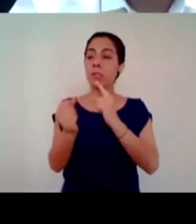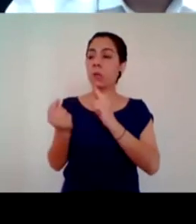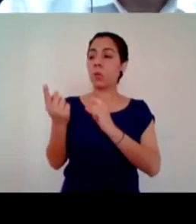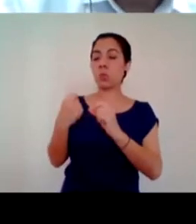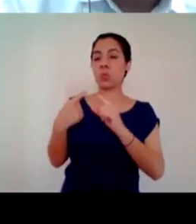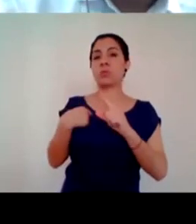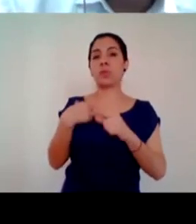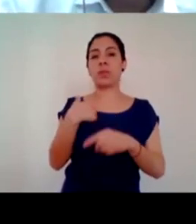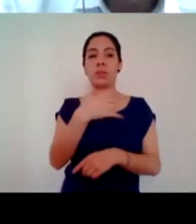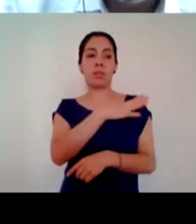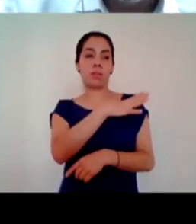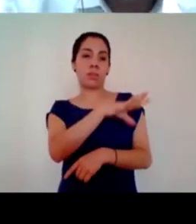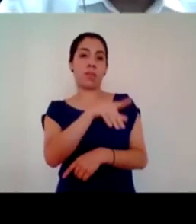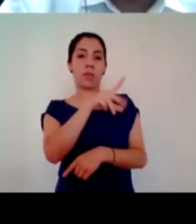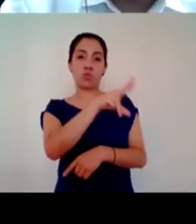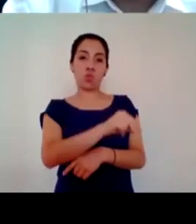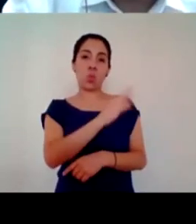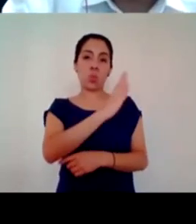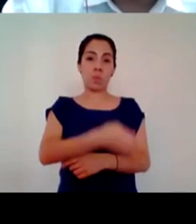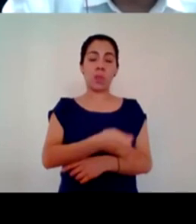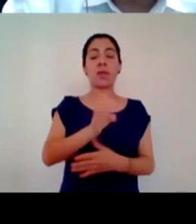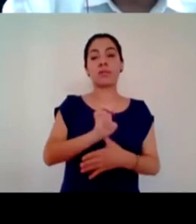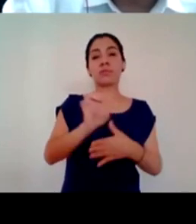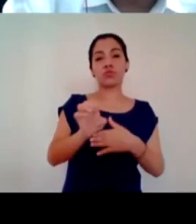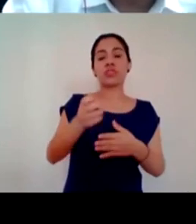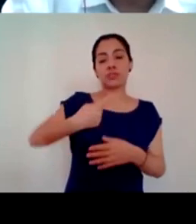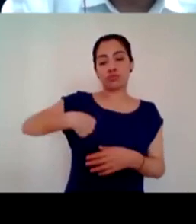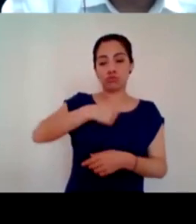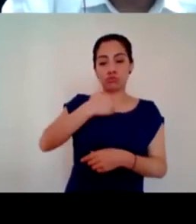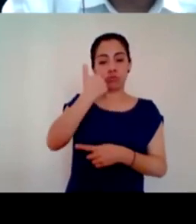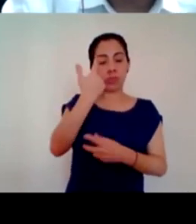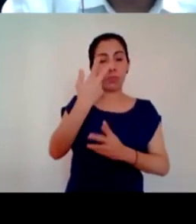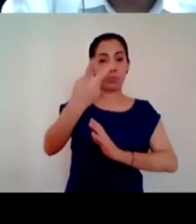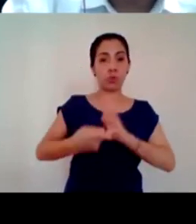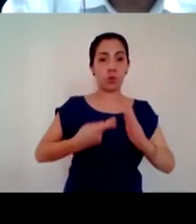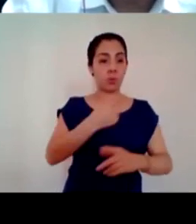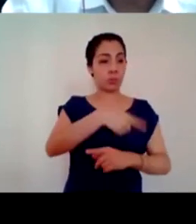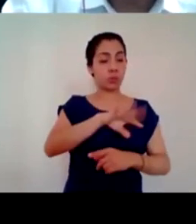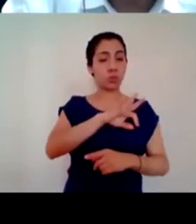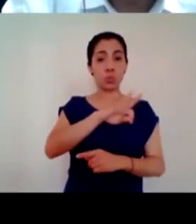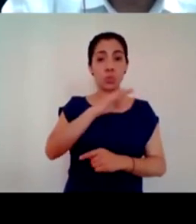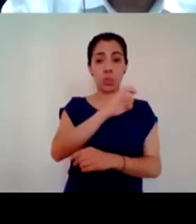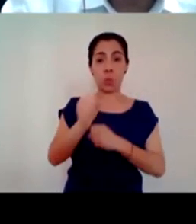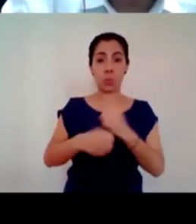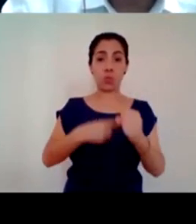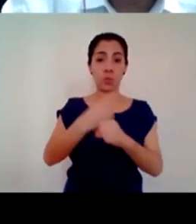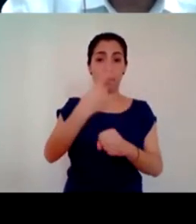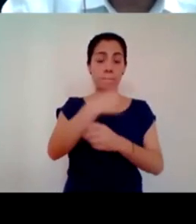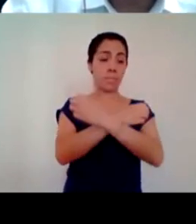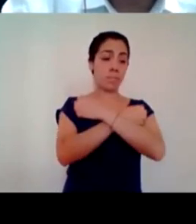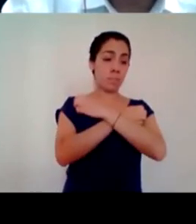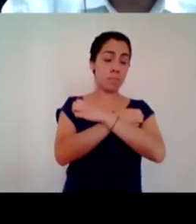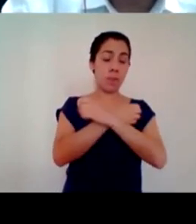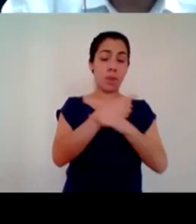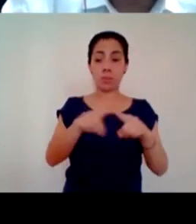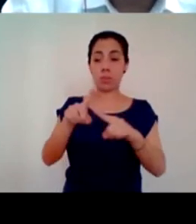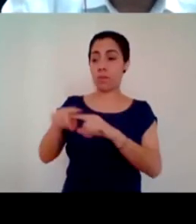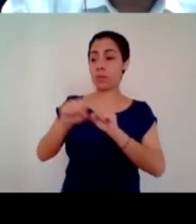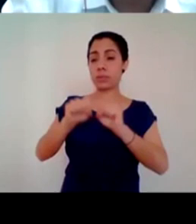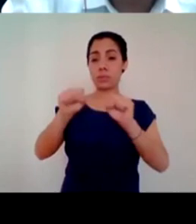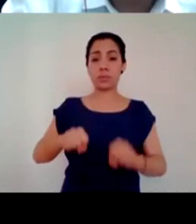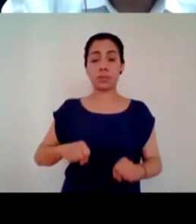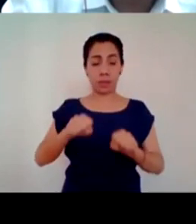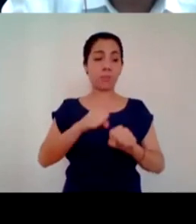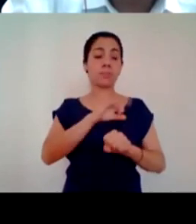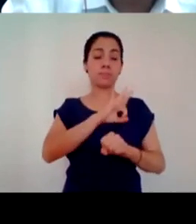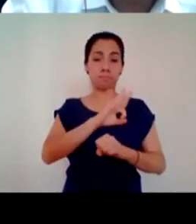¿no? con estos sistemas educativos, ¿no? En cualquier modalidad, pues también abre la posibilidad, ¿no?